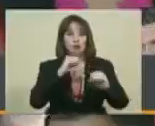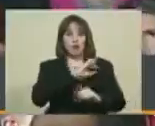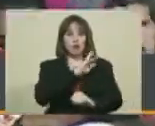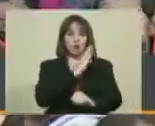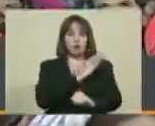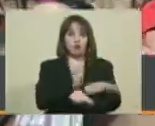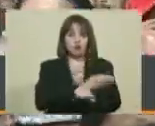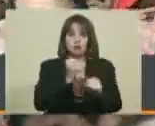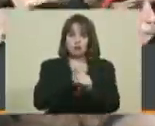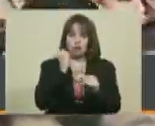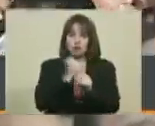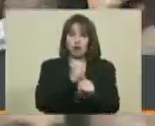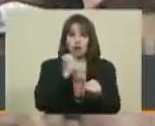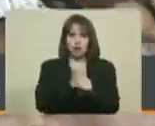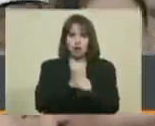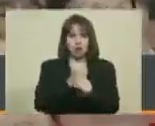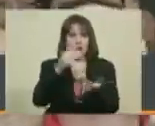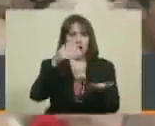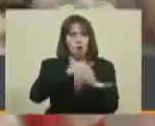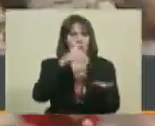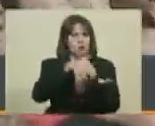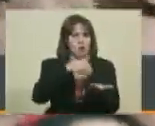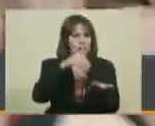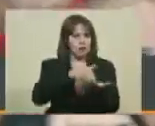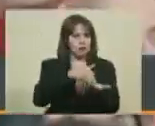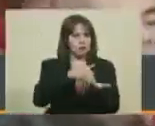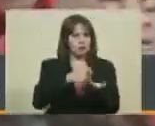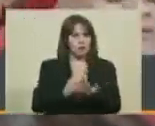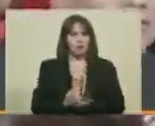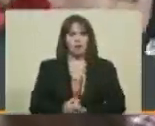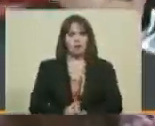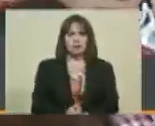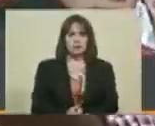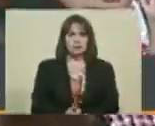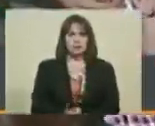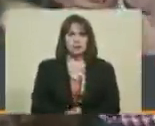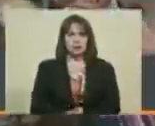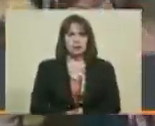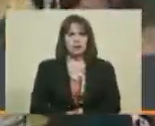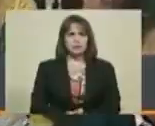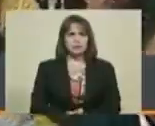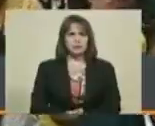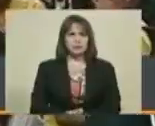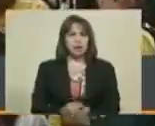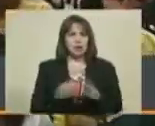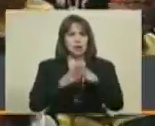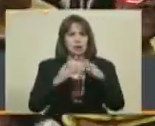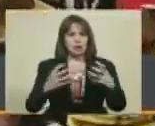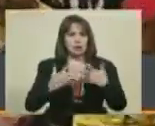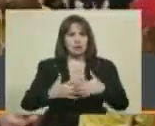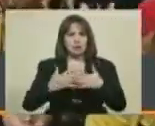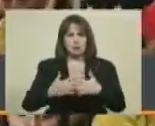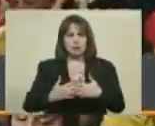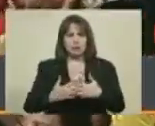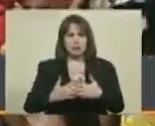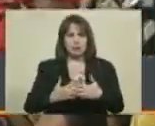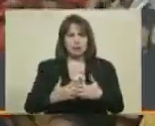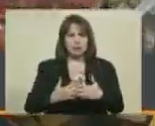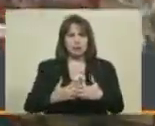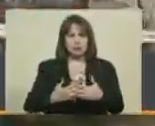fuerzas sindicales y obreras de toda la industria petrolera venezolana,